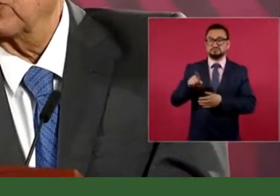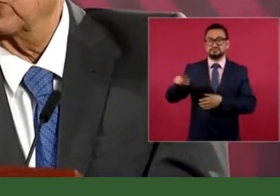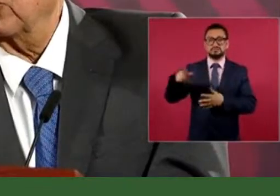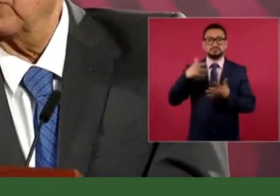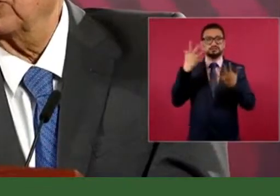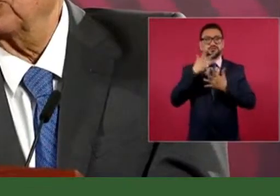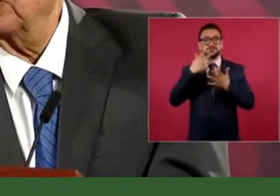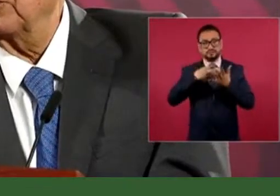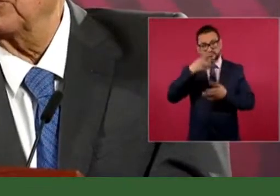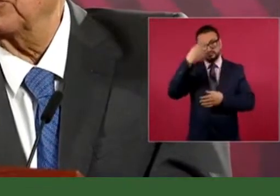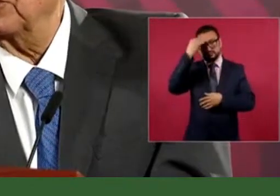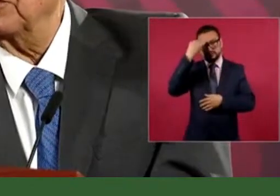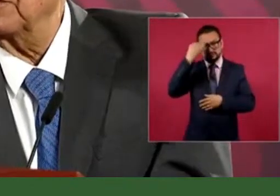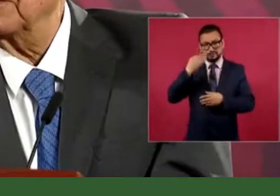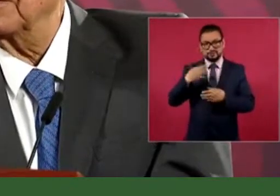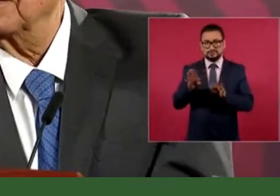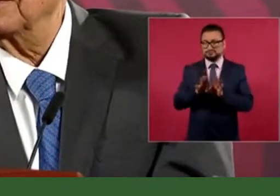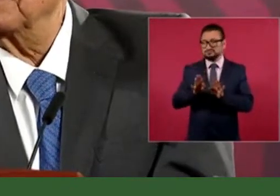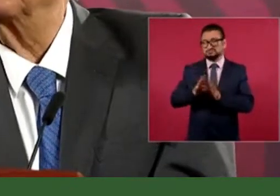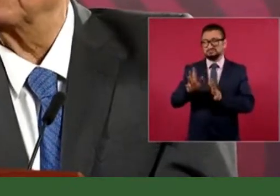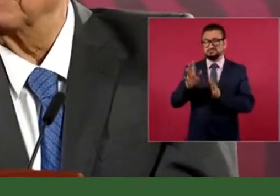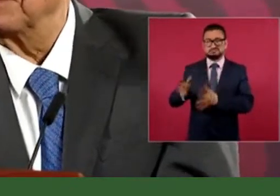o toma tu champotón.